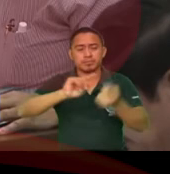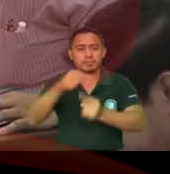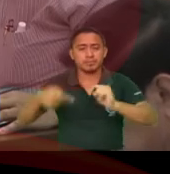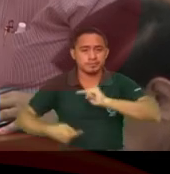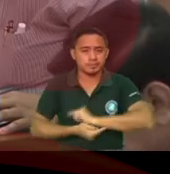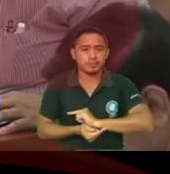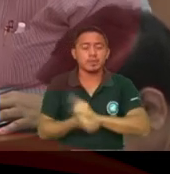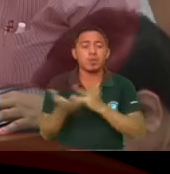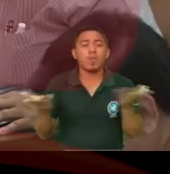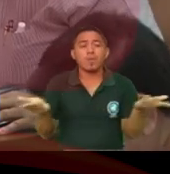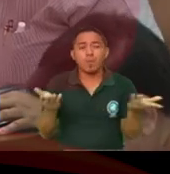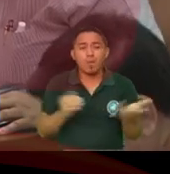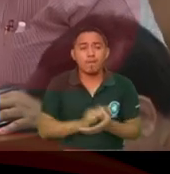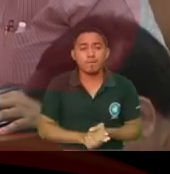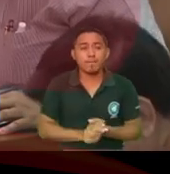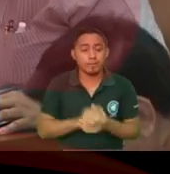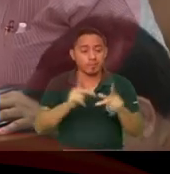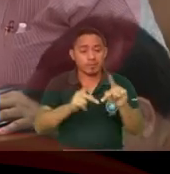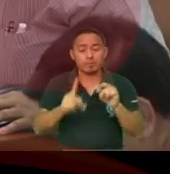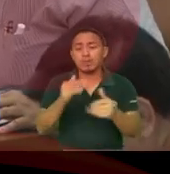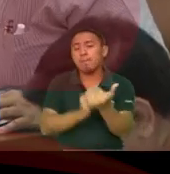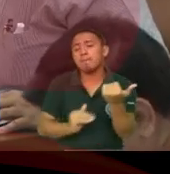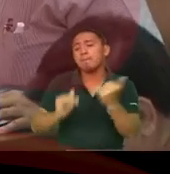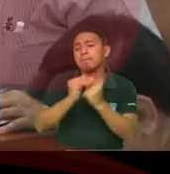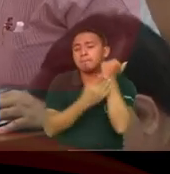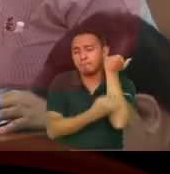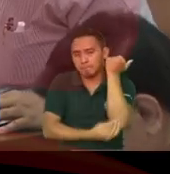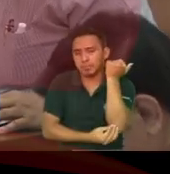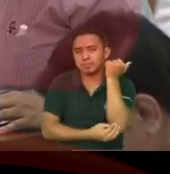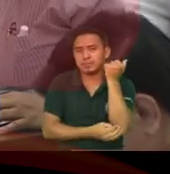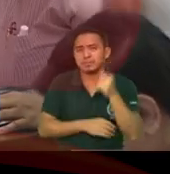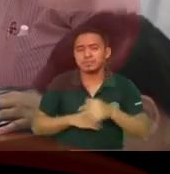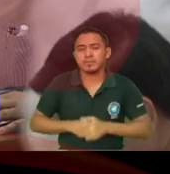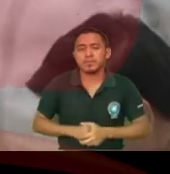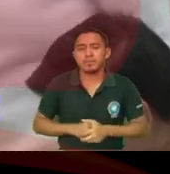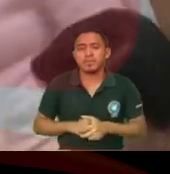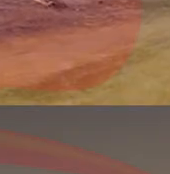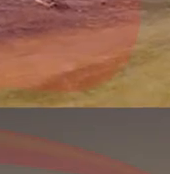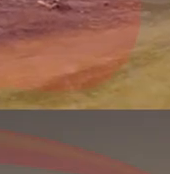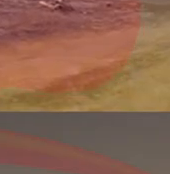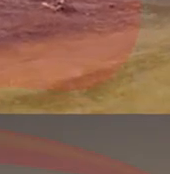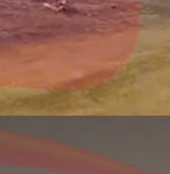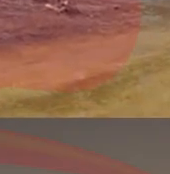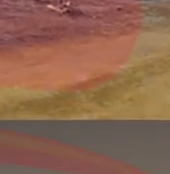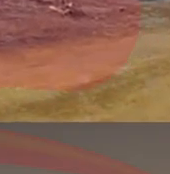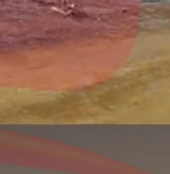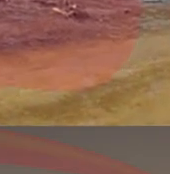nicaragüenses, sobre todo de los más pobres y menos favorecidos.